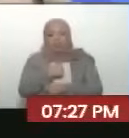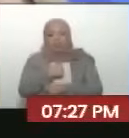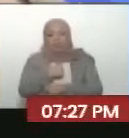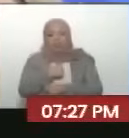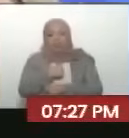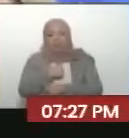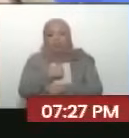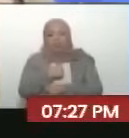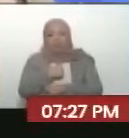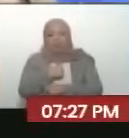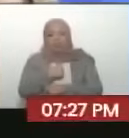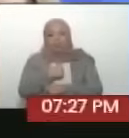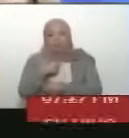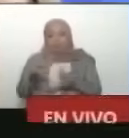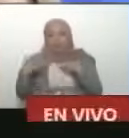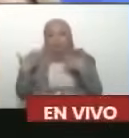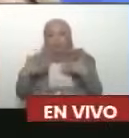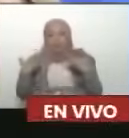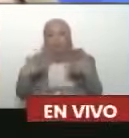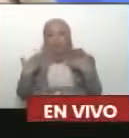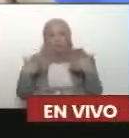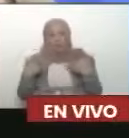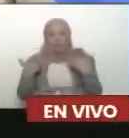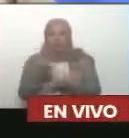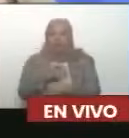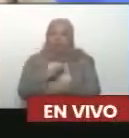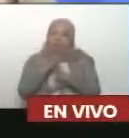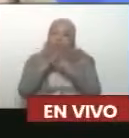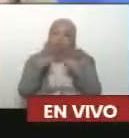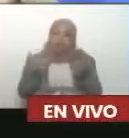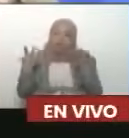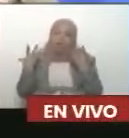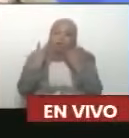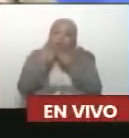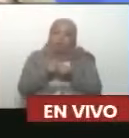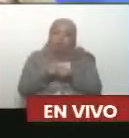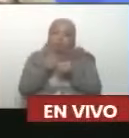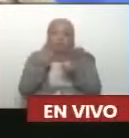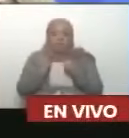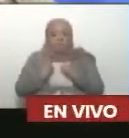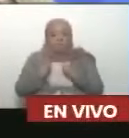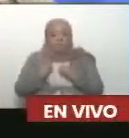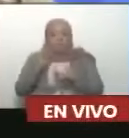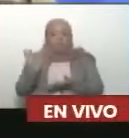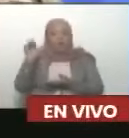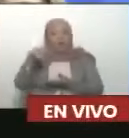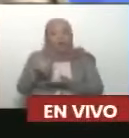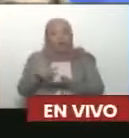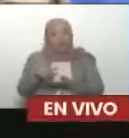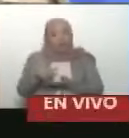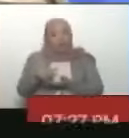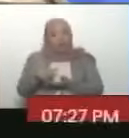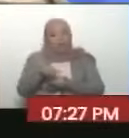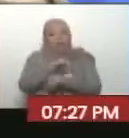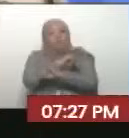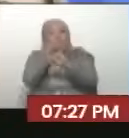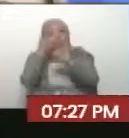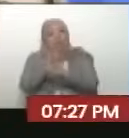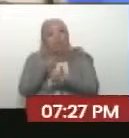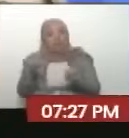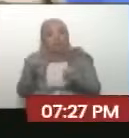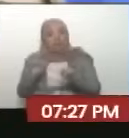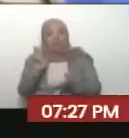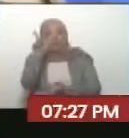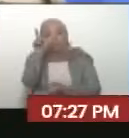Yo sé que la contentura que yo siento, señor presidente, con todos los que nos acompañan, los aragüeños, las aragüeñas, estamos felices por